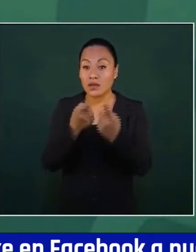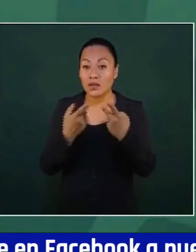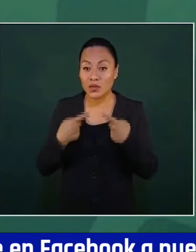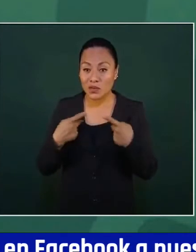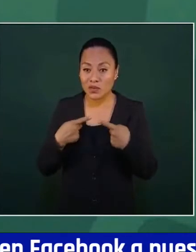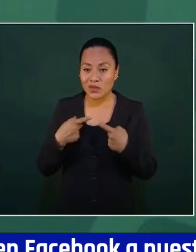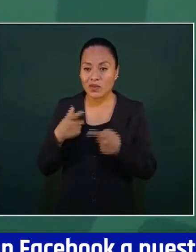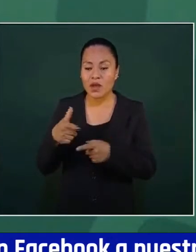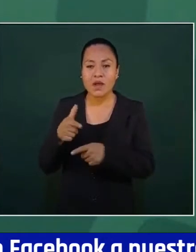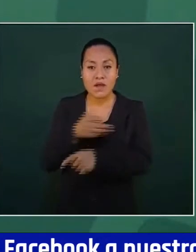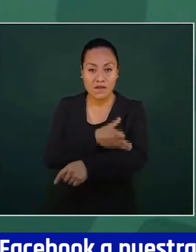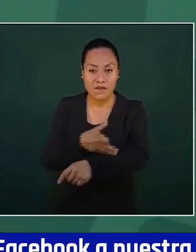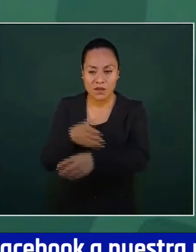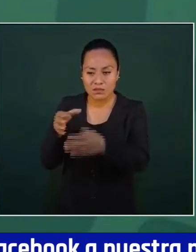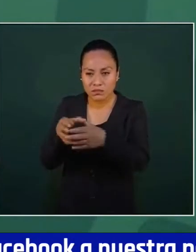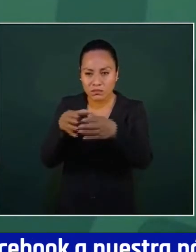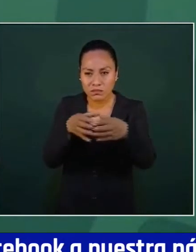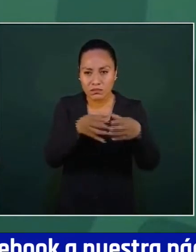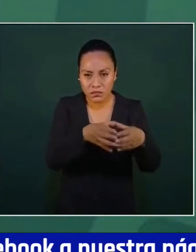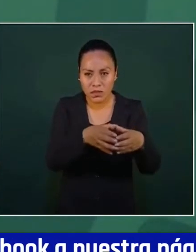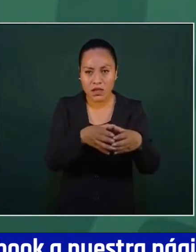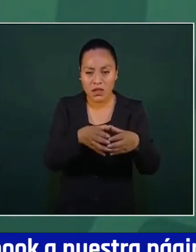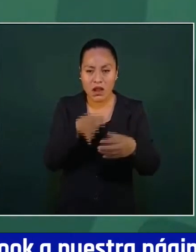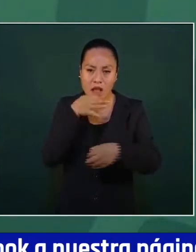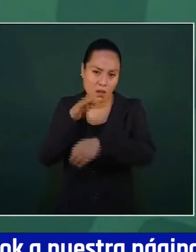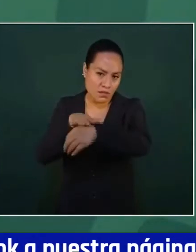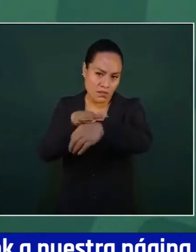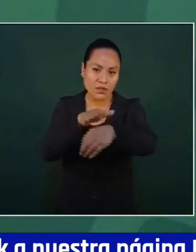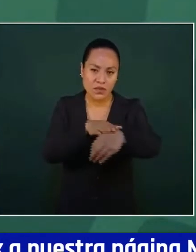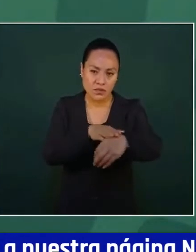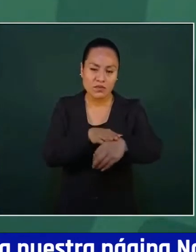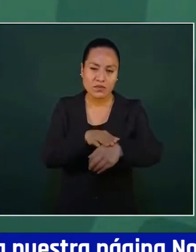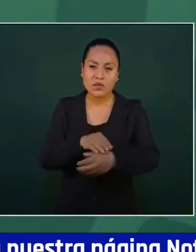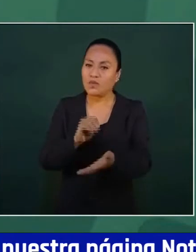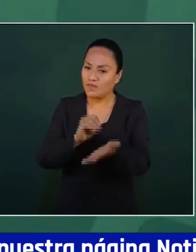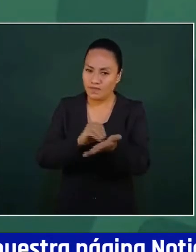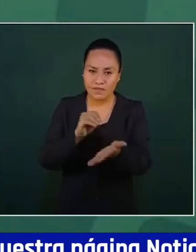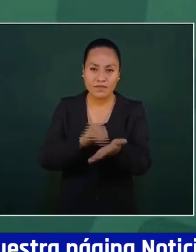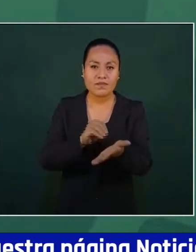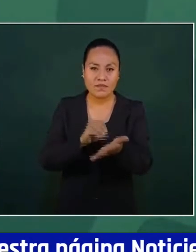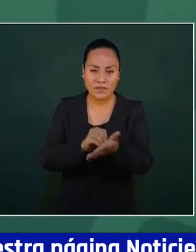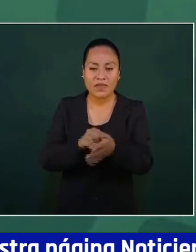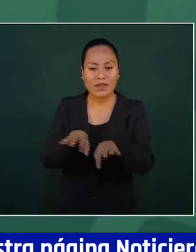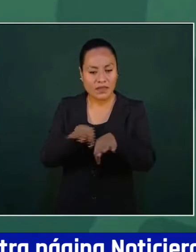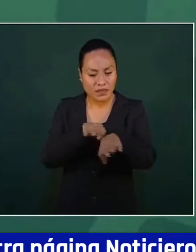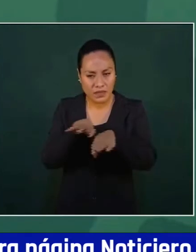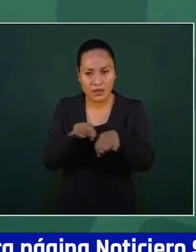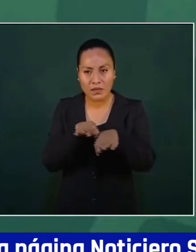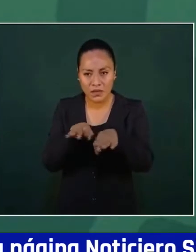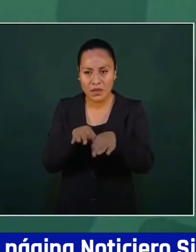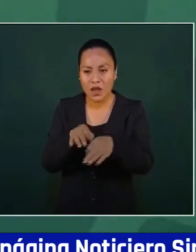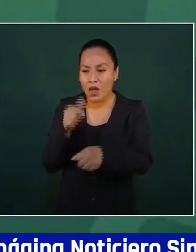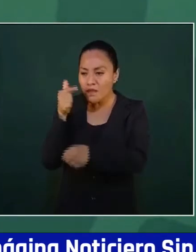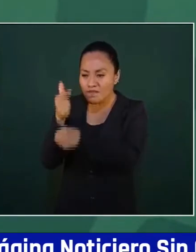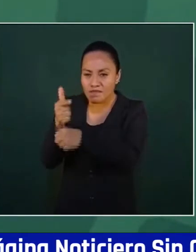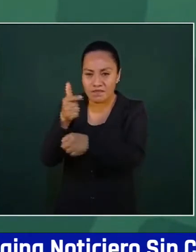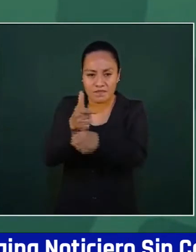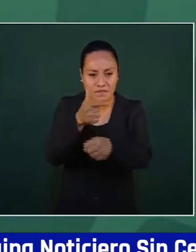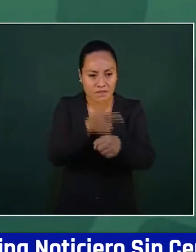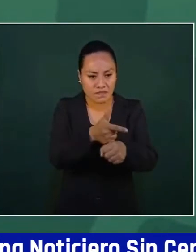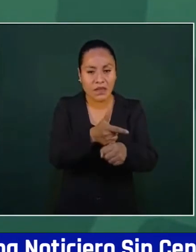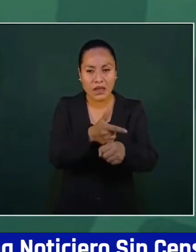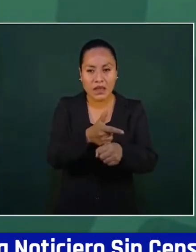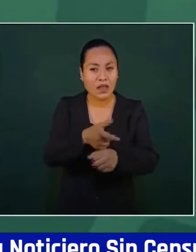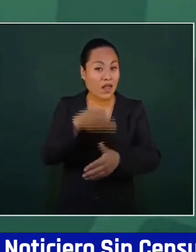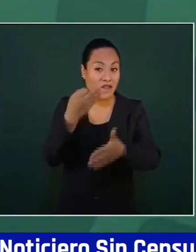afectadas, que se está trabajando para poder identificar aquello que pudiera todavía